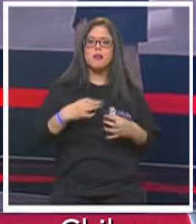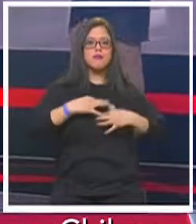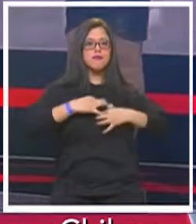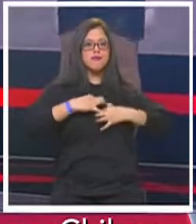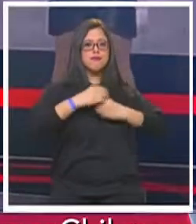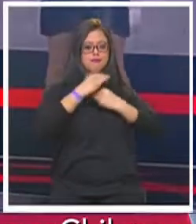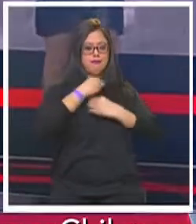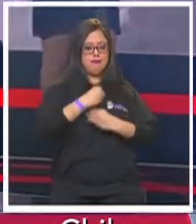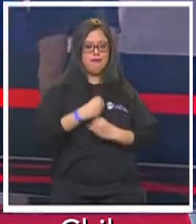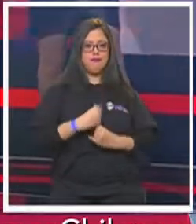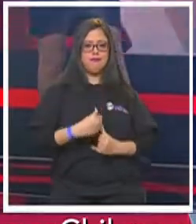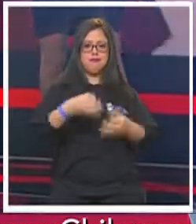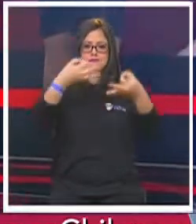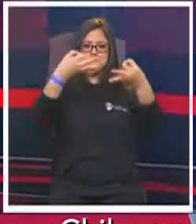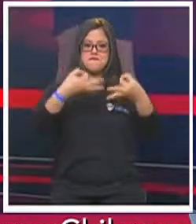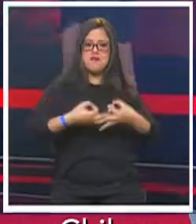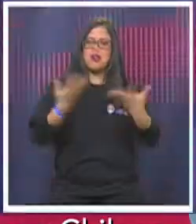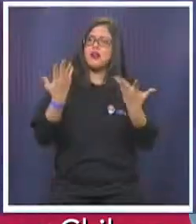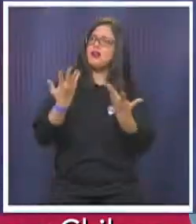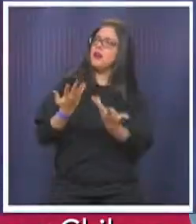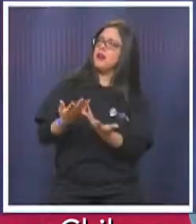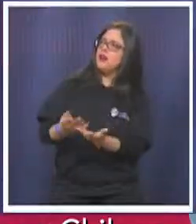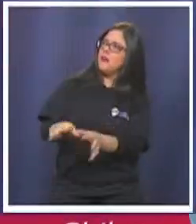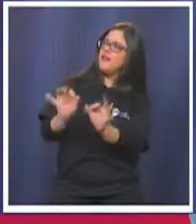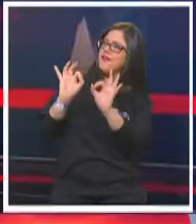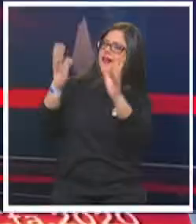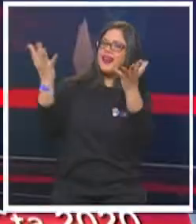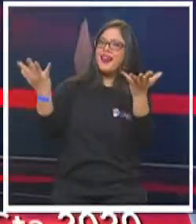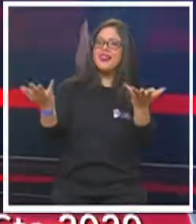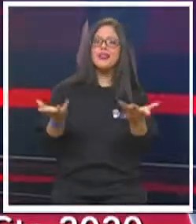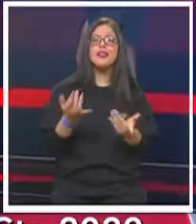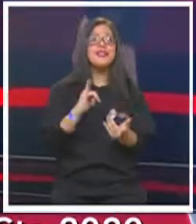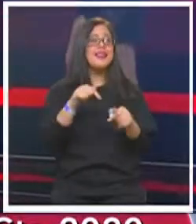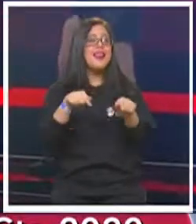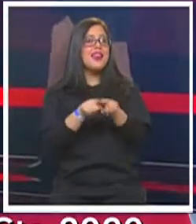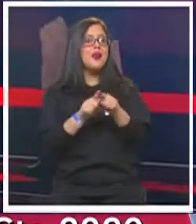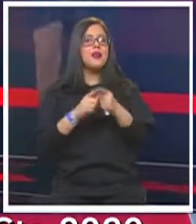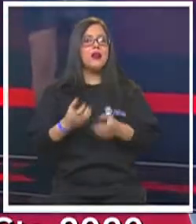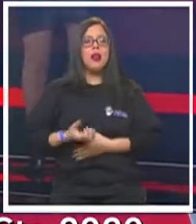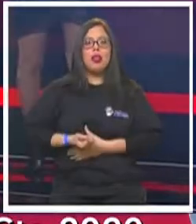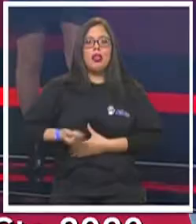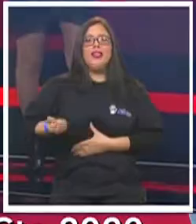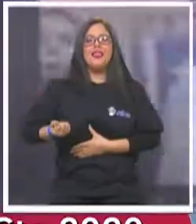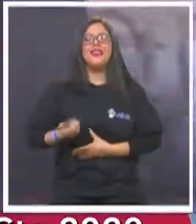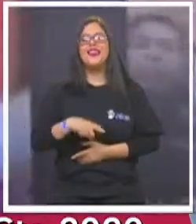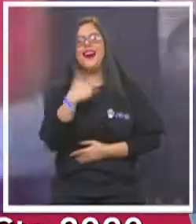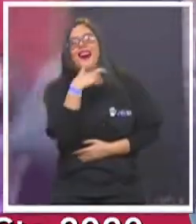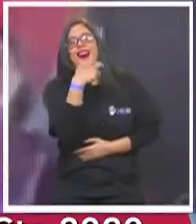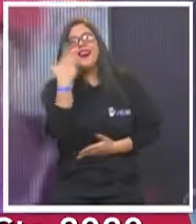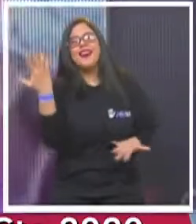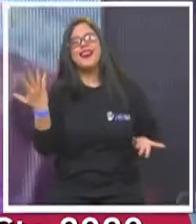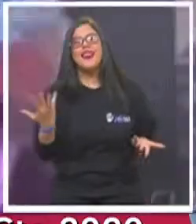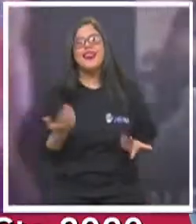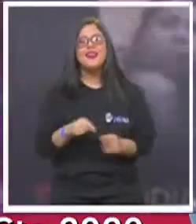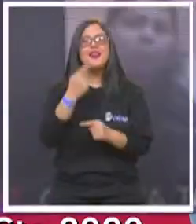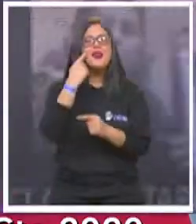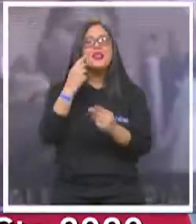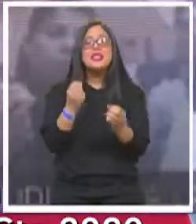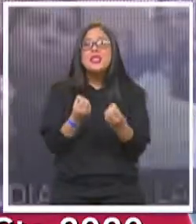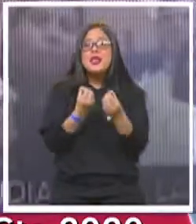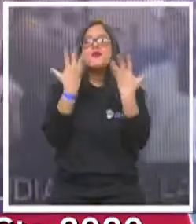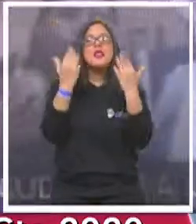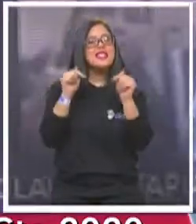también. Buena camisa. Sí, se pasó. Oiga, don Francisco. Ahí estoy amarrado. Oiga, don Francisco, ¿sabe qué pasa? Le tenemos una